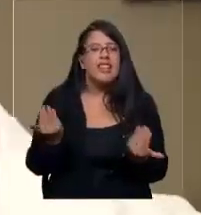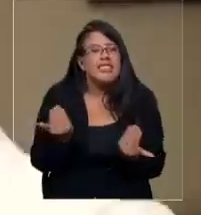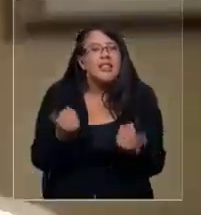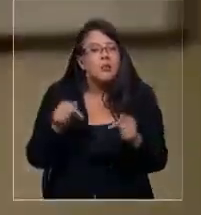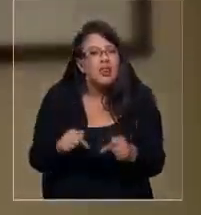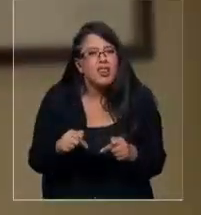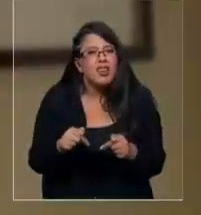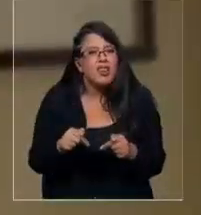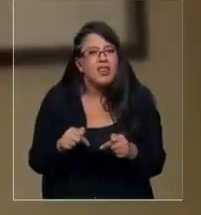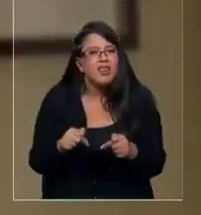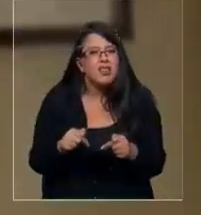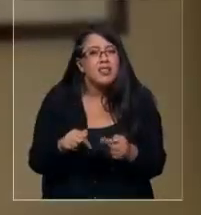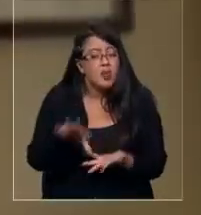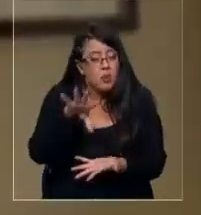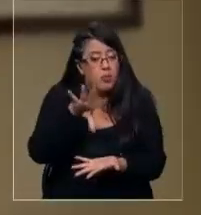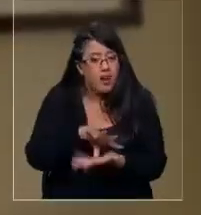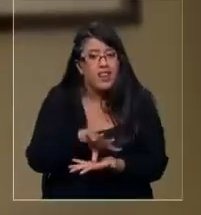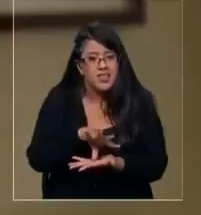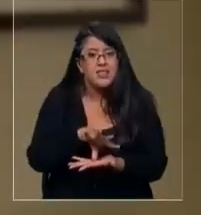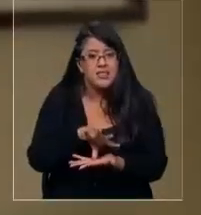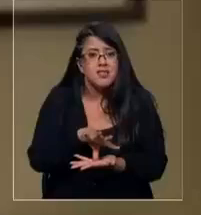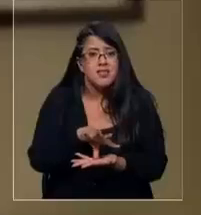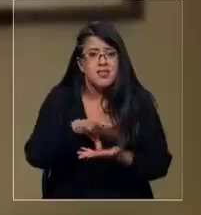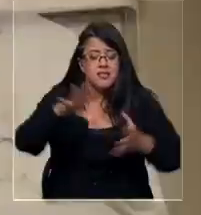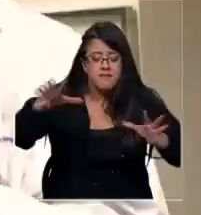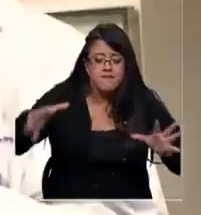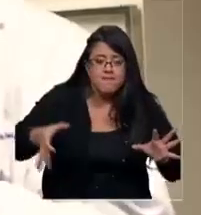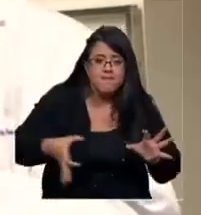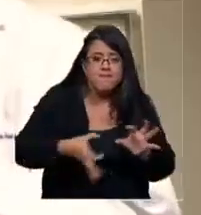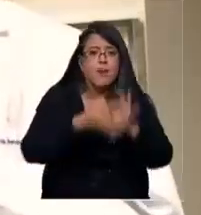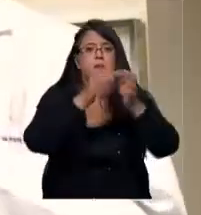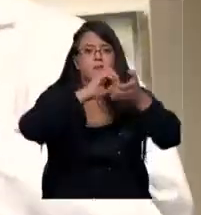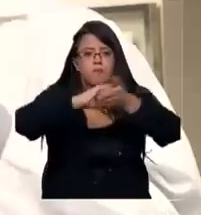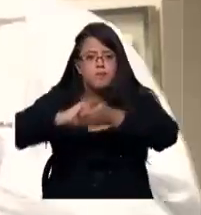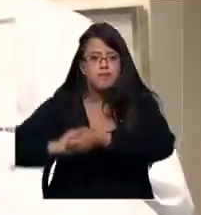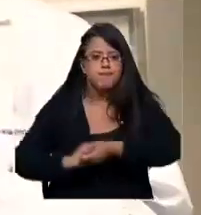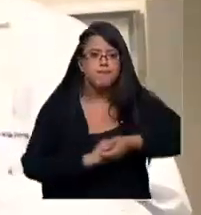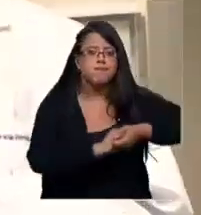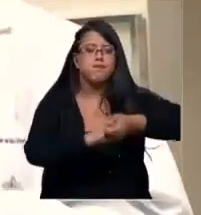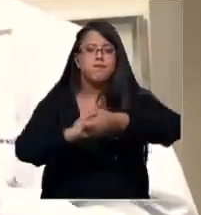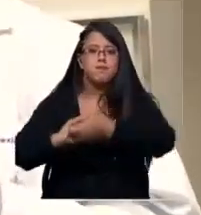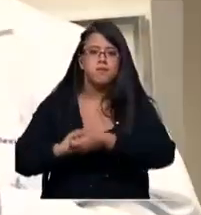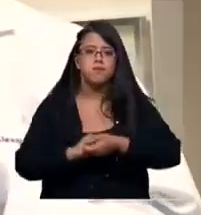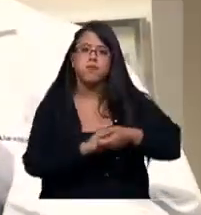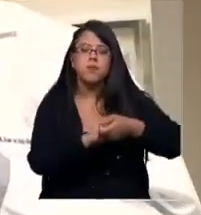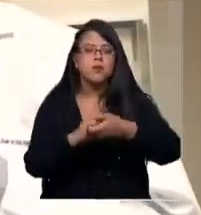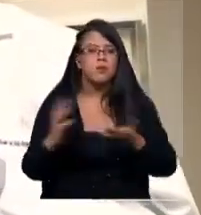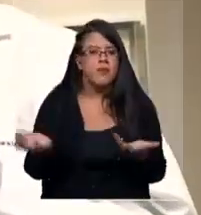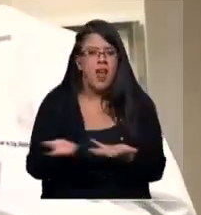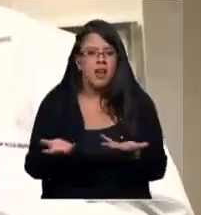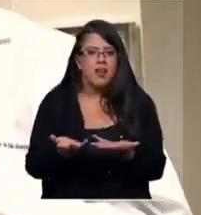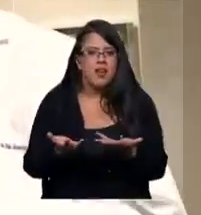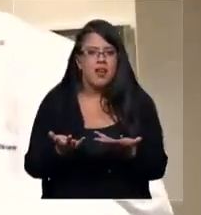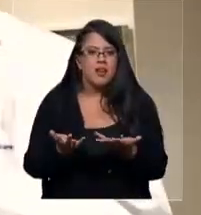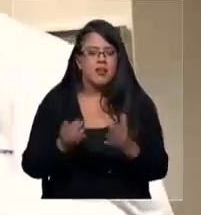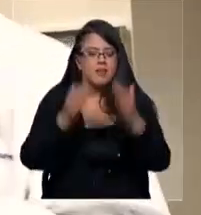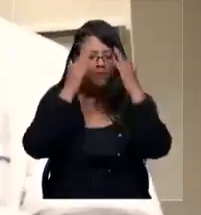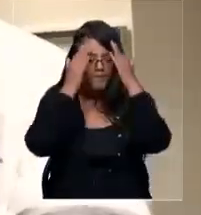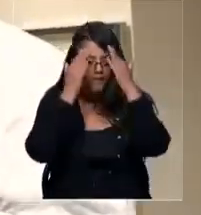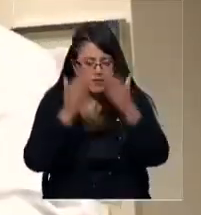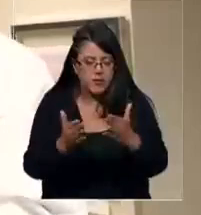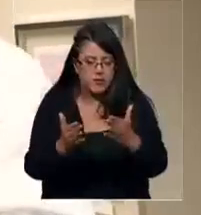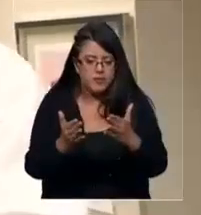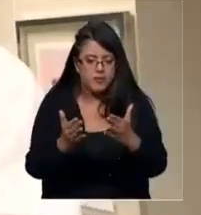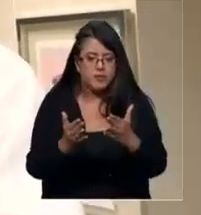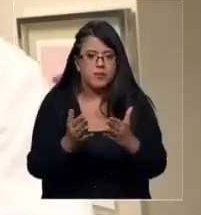necesitamos trabajar como país en crear una estructura tal que cuando un